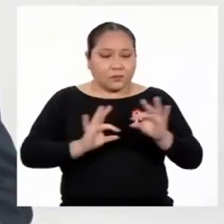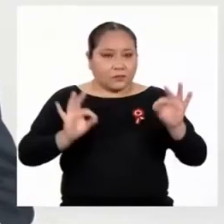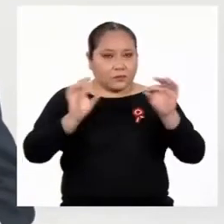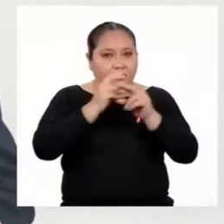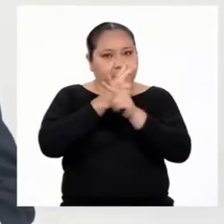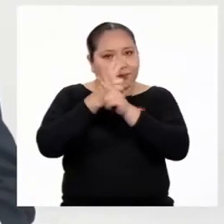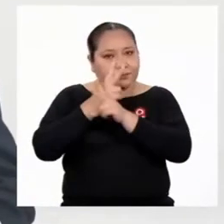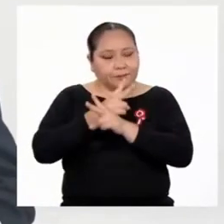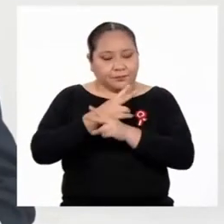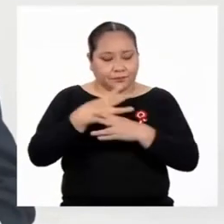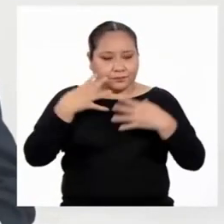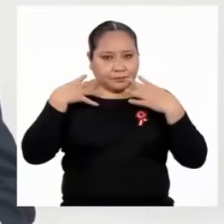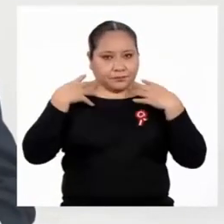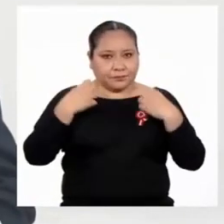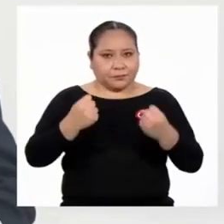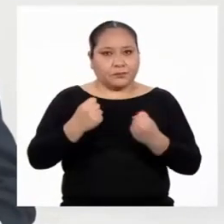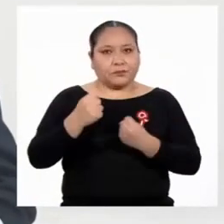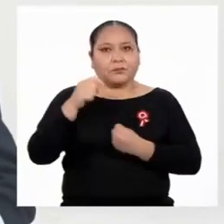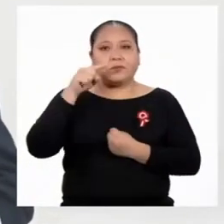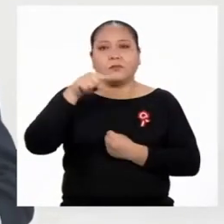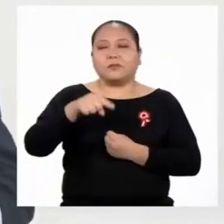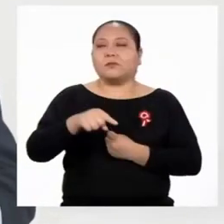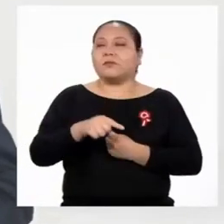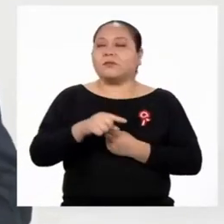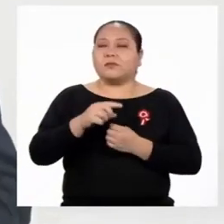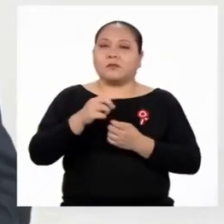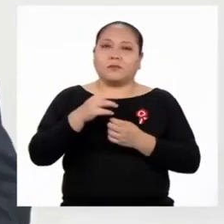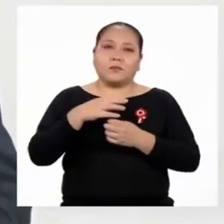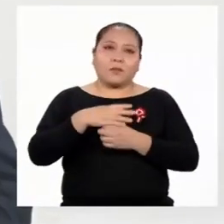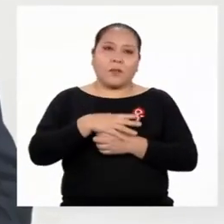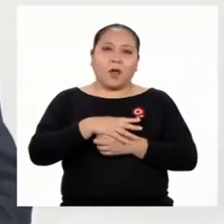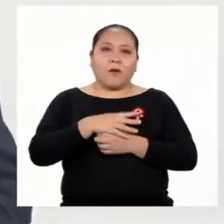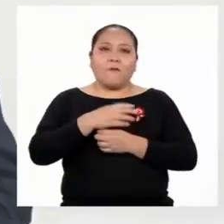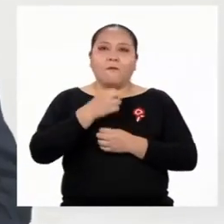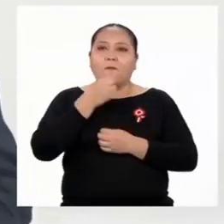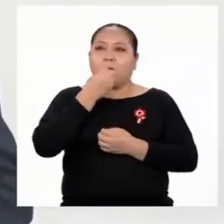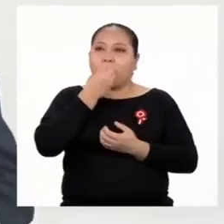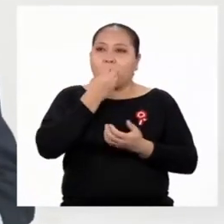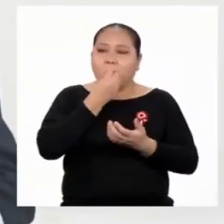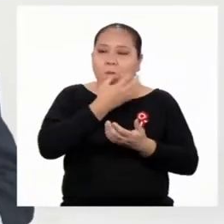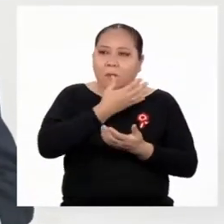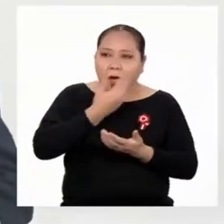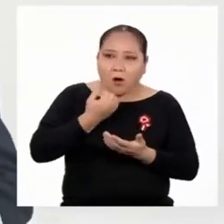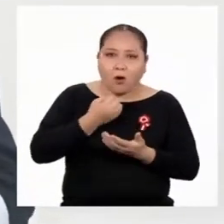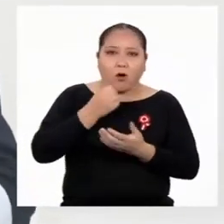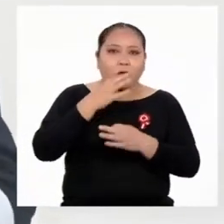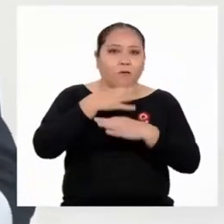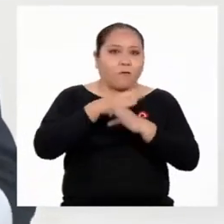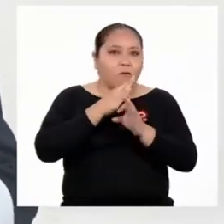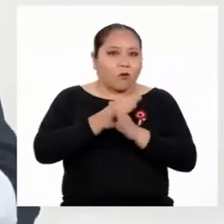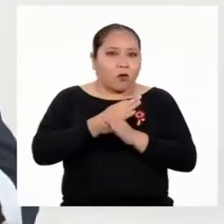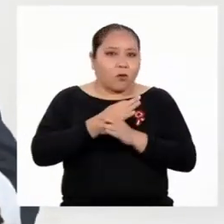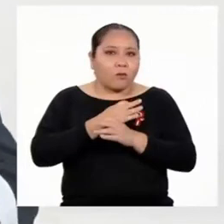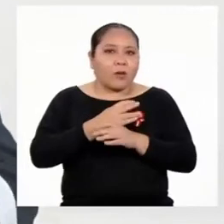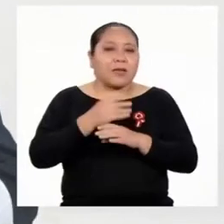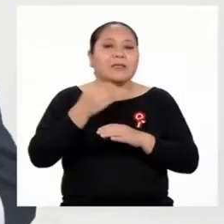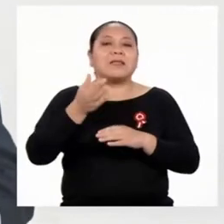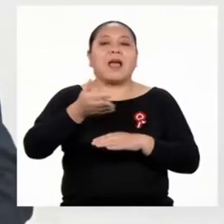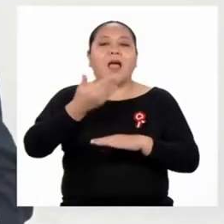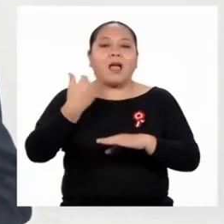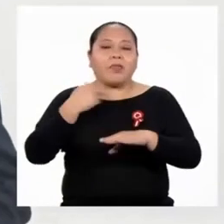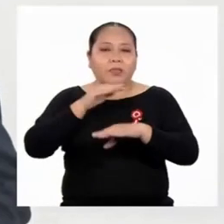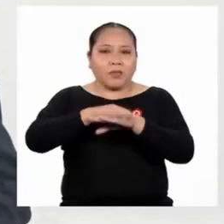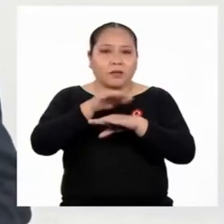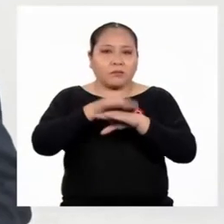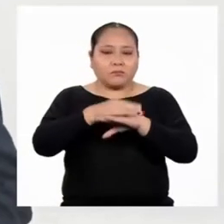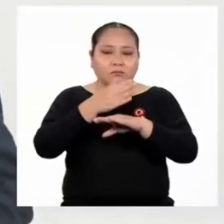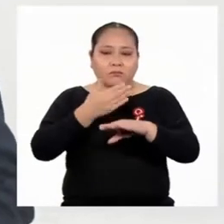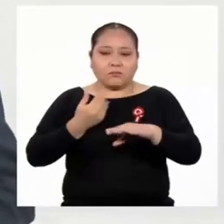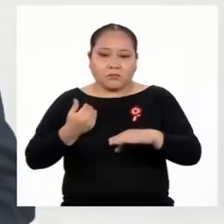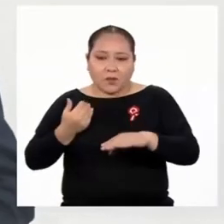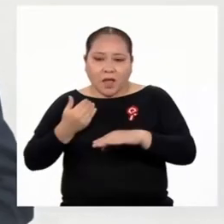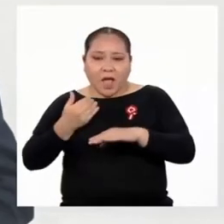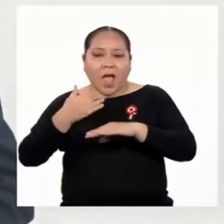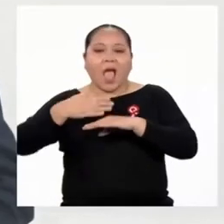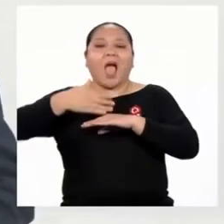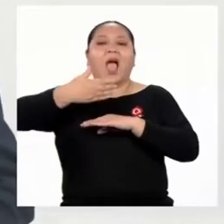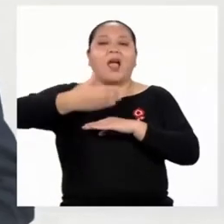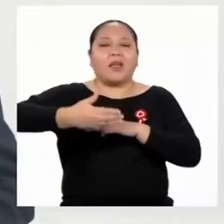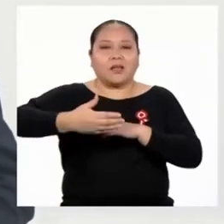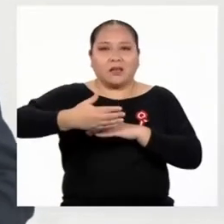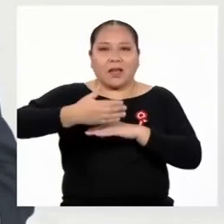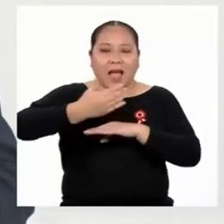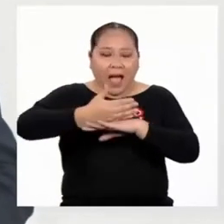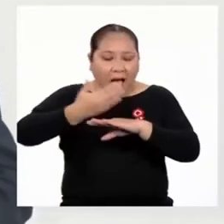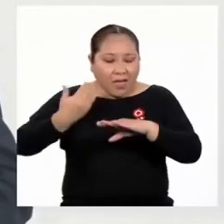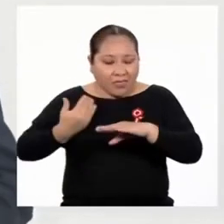una gran manera para hacerlo es a través de la prevención, siempre estar un paso adelante de las enfermedades.